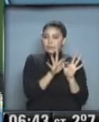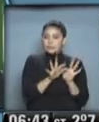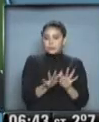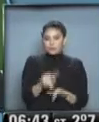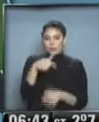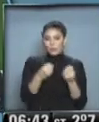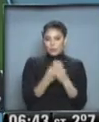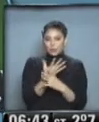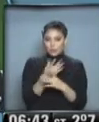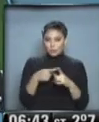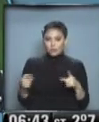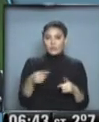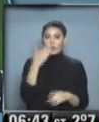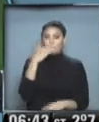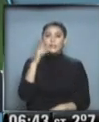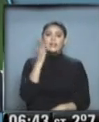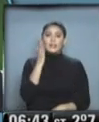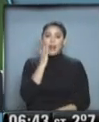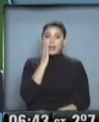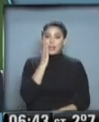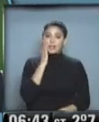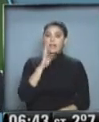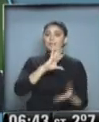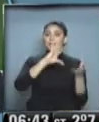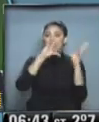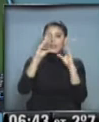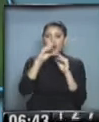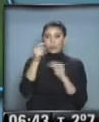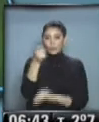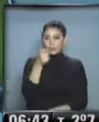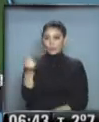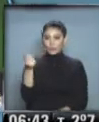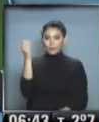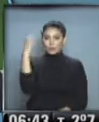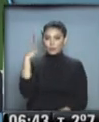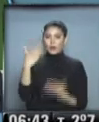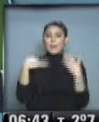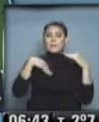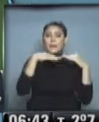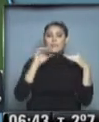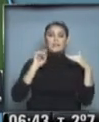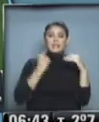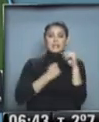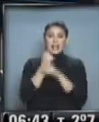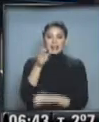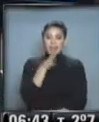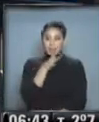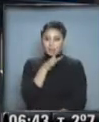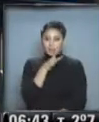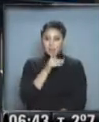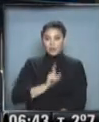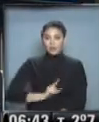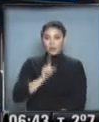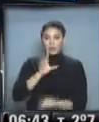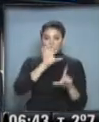en la mañana de hoy. Luego en horas de la tarde, con cielo prácticamente despejado, ligeramente nublado, máximas de 13 a 14 grados. En el